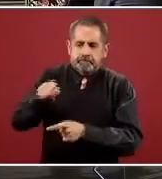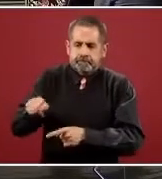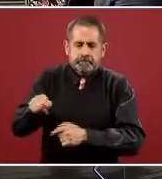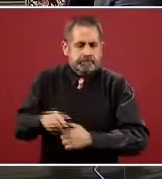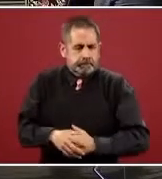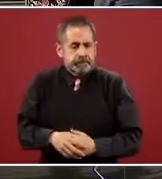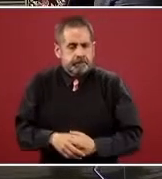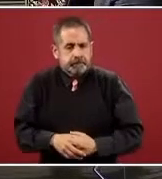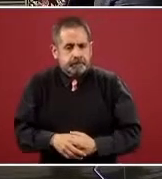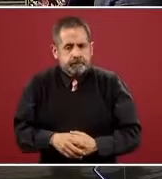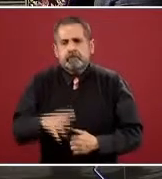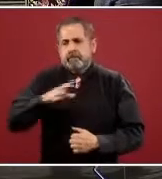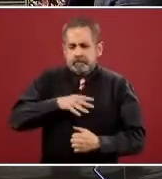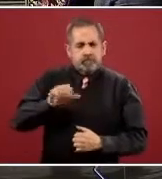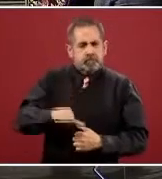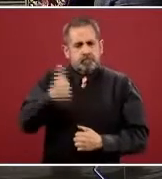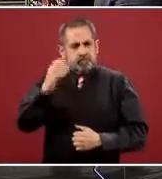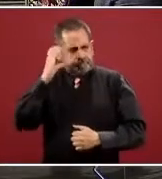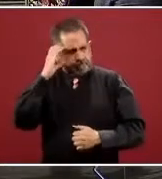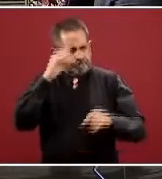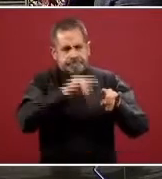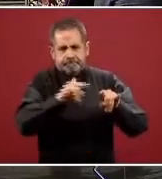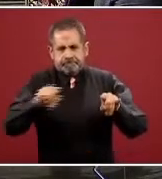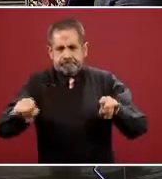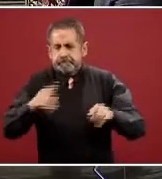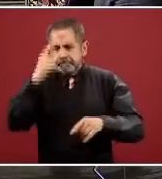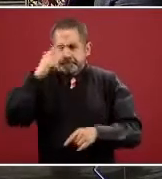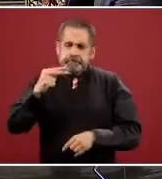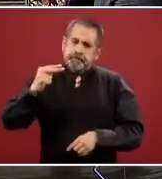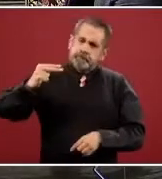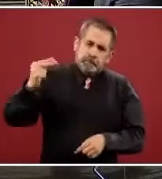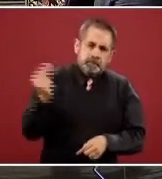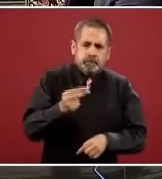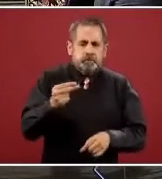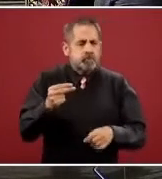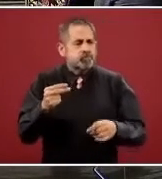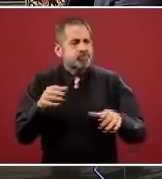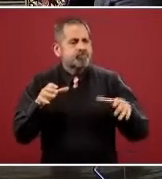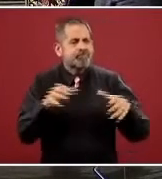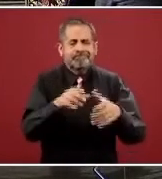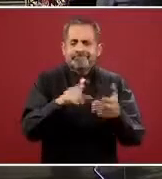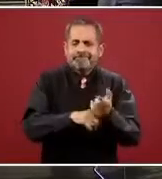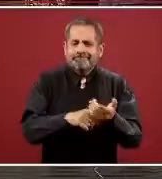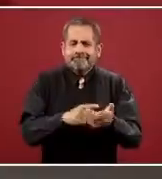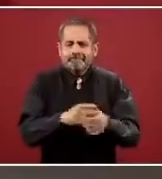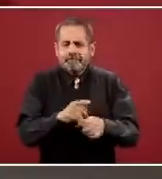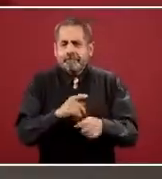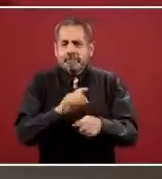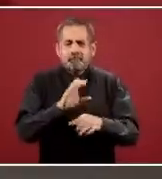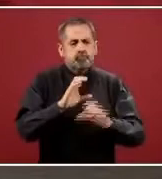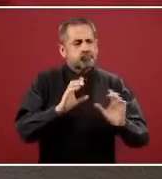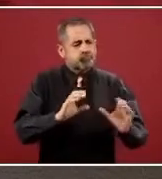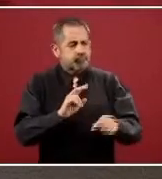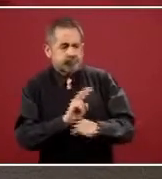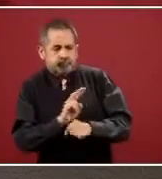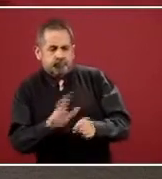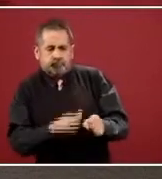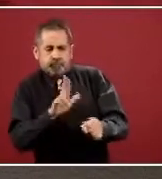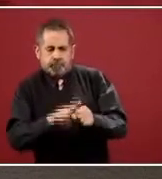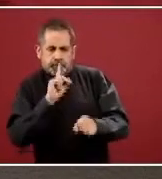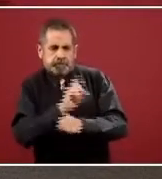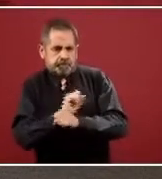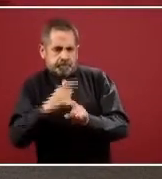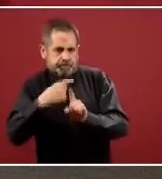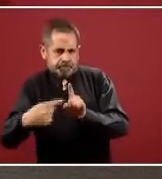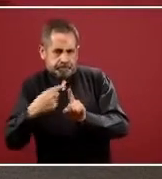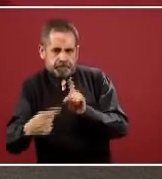pueden ver, hay otras camas que también, en servicios de urgencias, en servicios de cuidados intermedios, que en los planes de reconversión, como